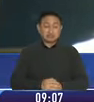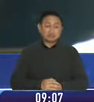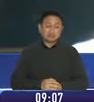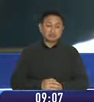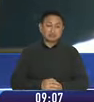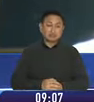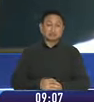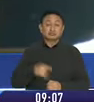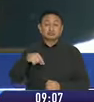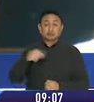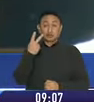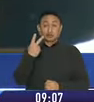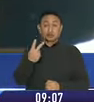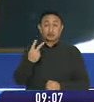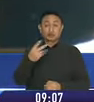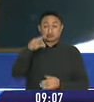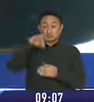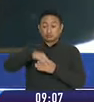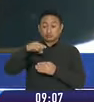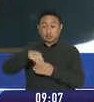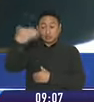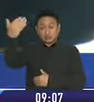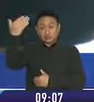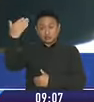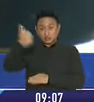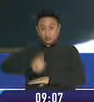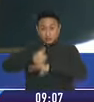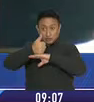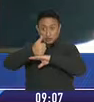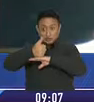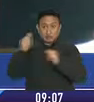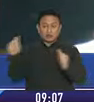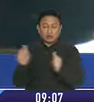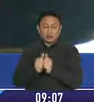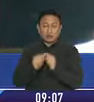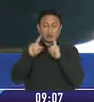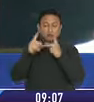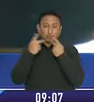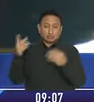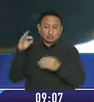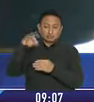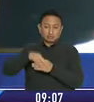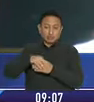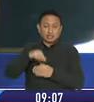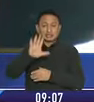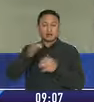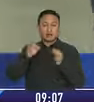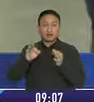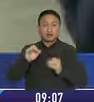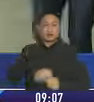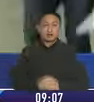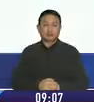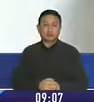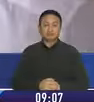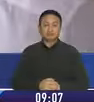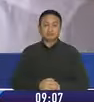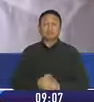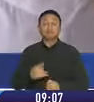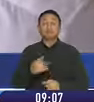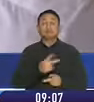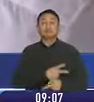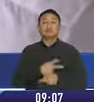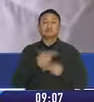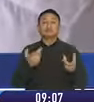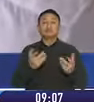conjuntamente con el proceso del seccionales del 5 de febrero la intención de los consejeros